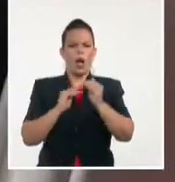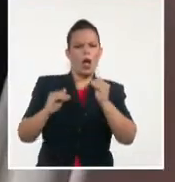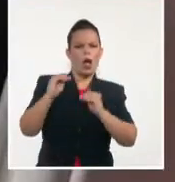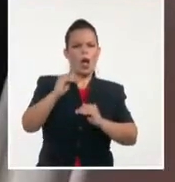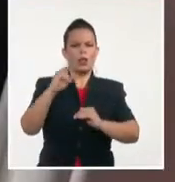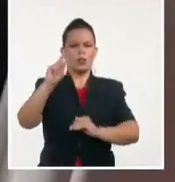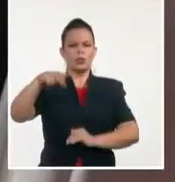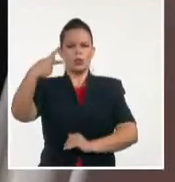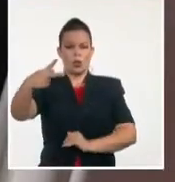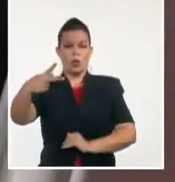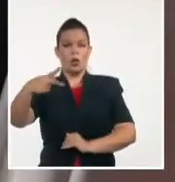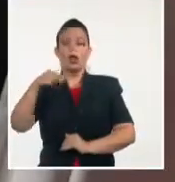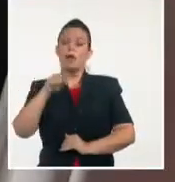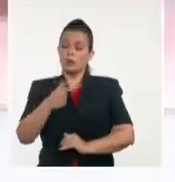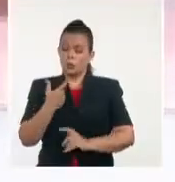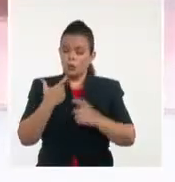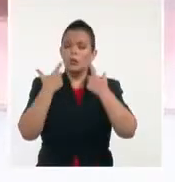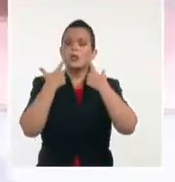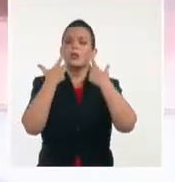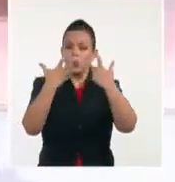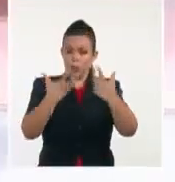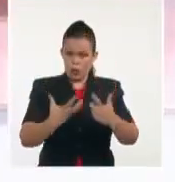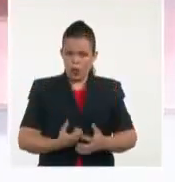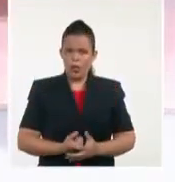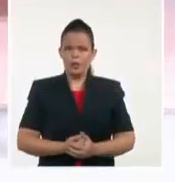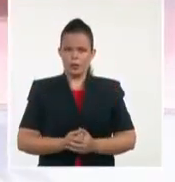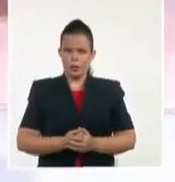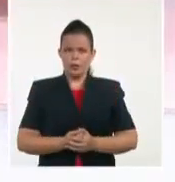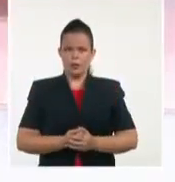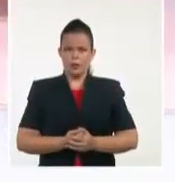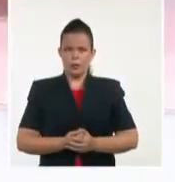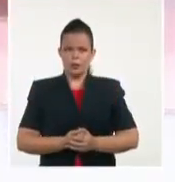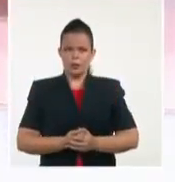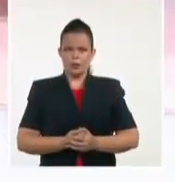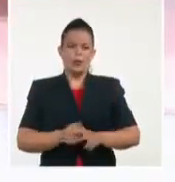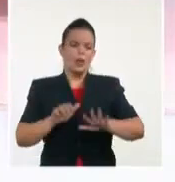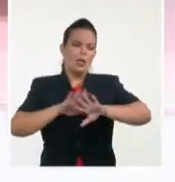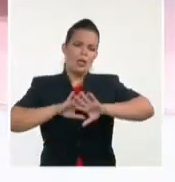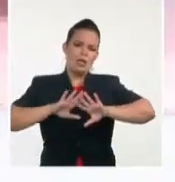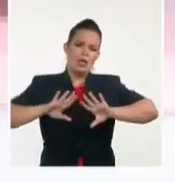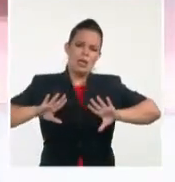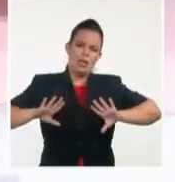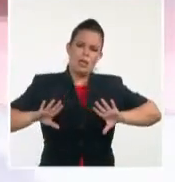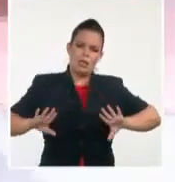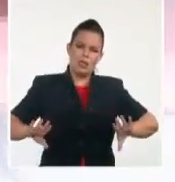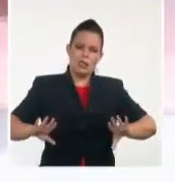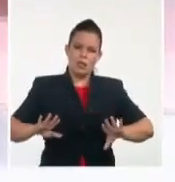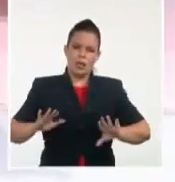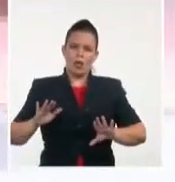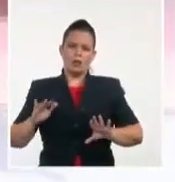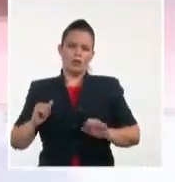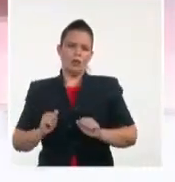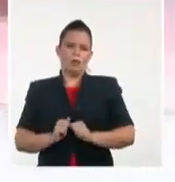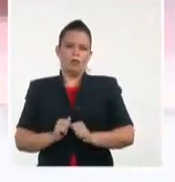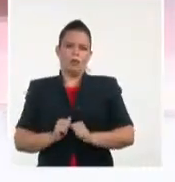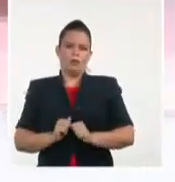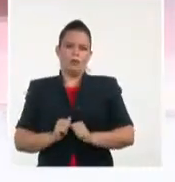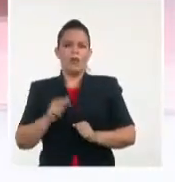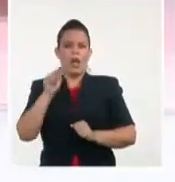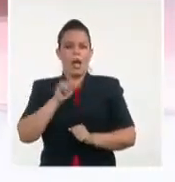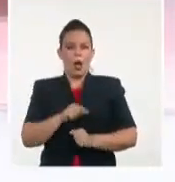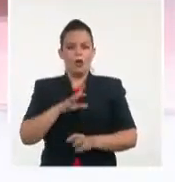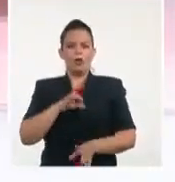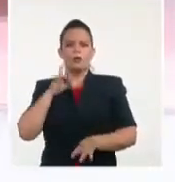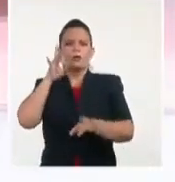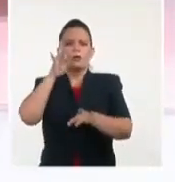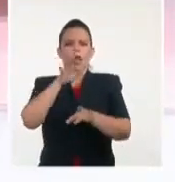muy interesante y que, bueno, ahora después que ya todo ha pasado, ahora lo que hay es que recuperar lo que